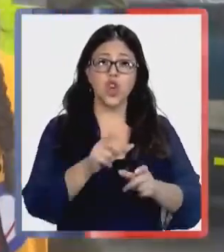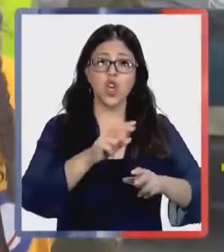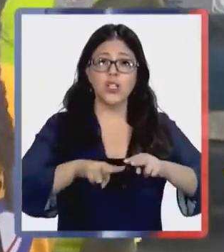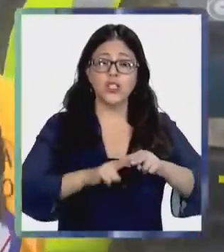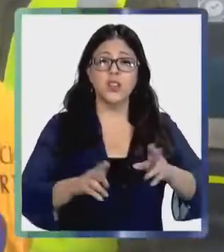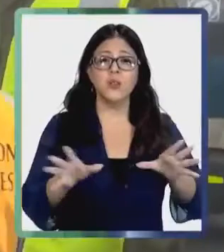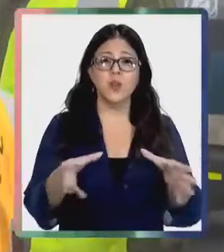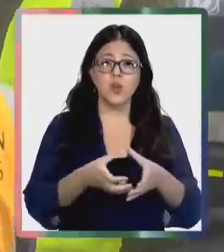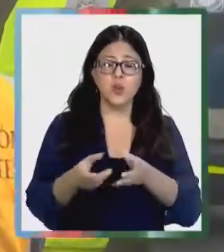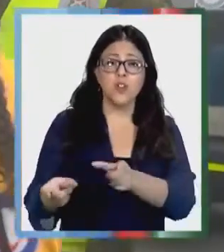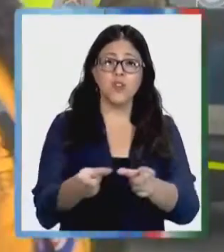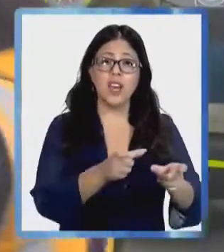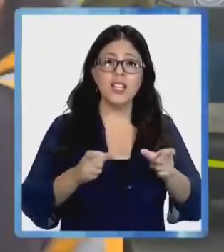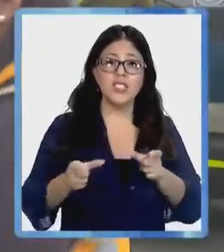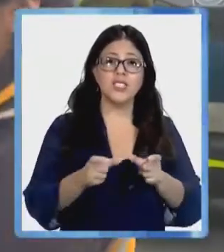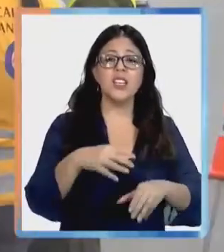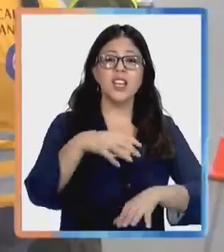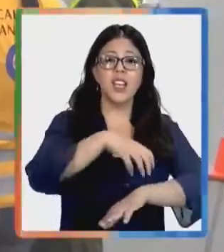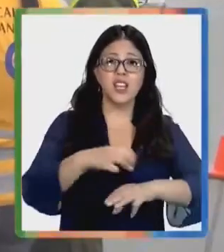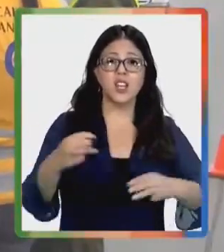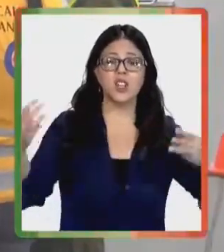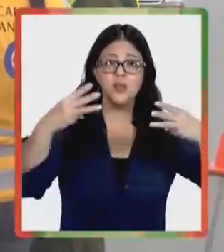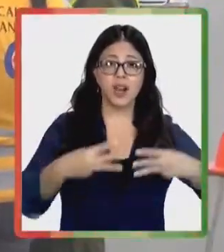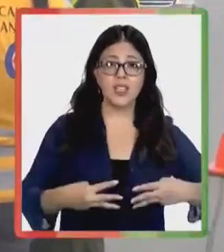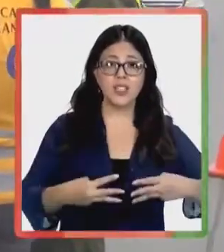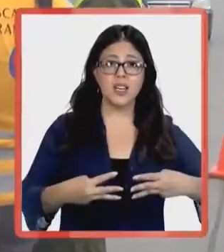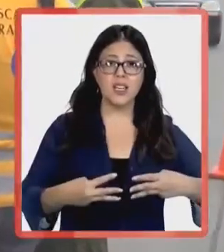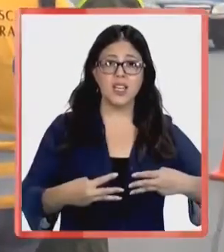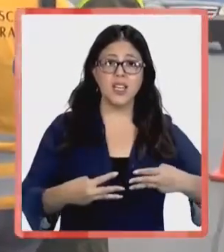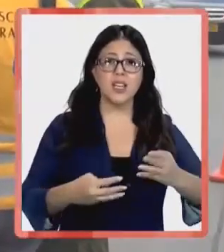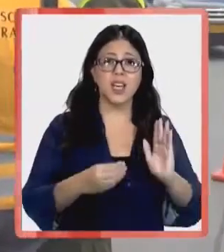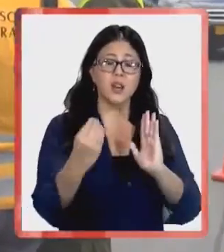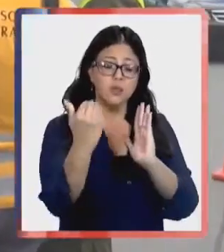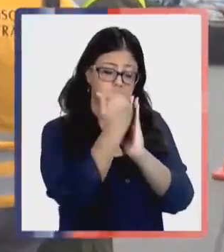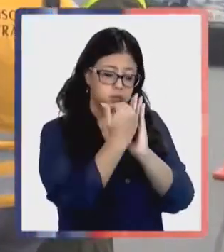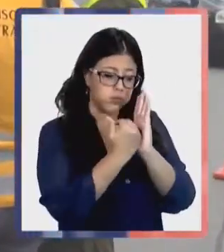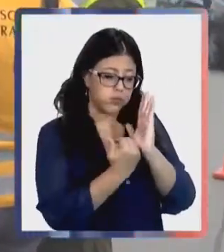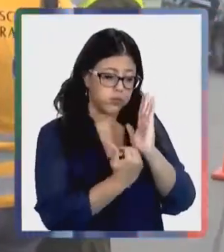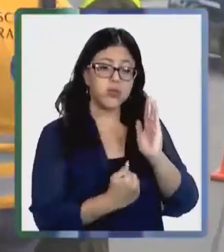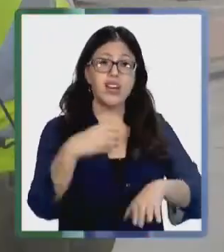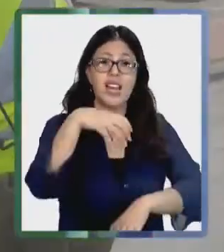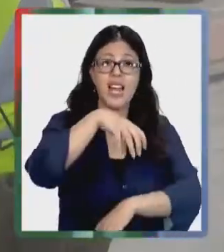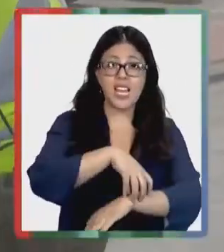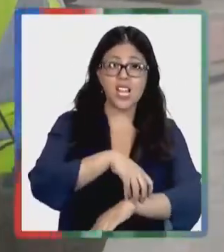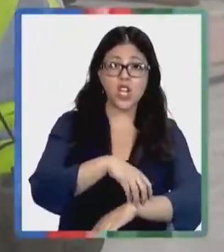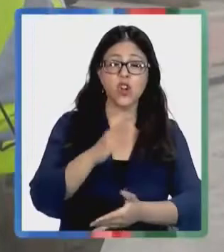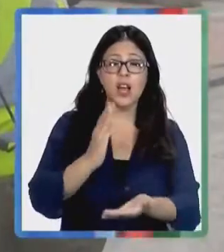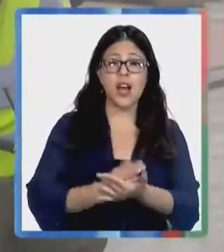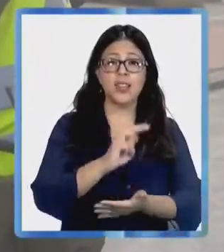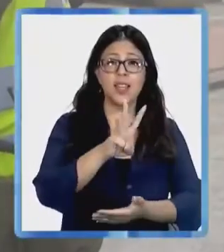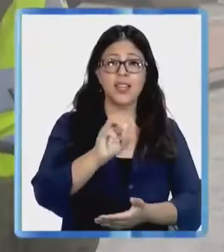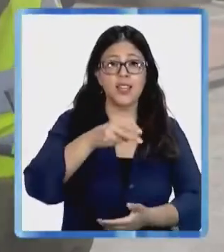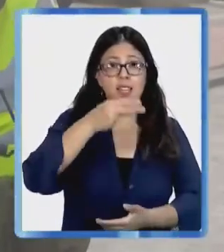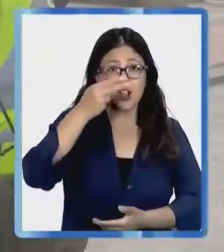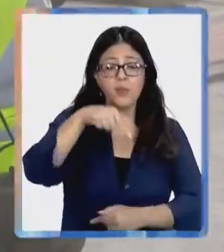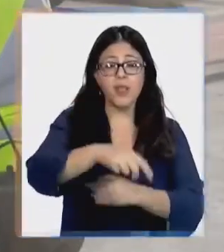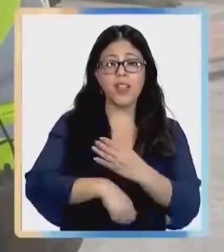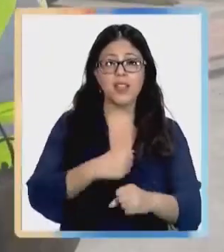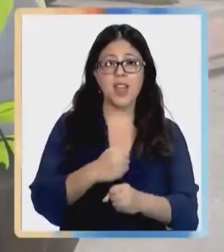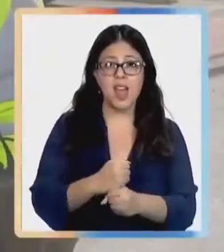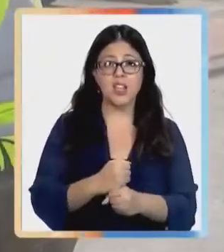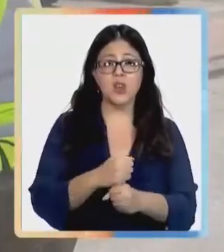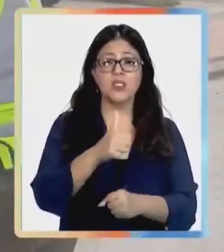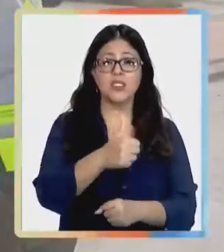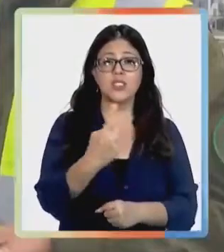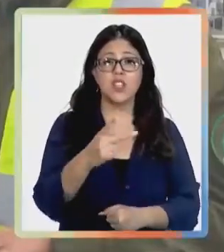controles realizados por el equipo de fiscalizaciones de Magallanes. Los registros de estadística a nivel regional hasta el 30 de noviembre de este